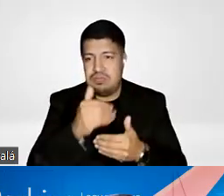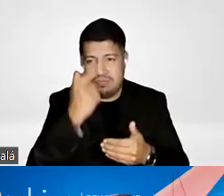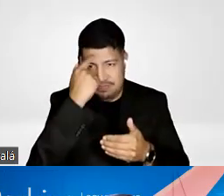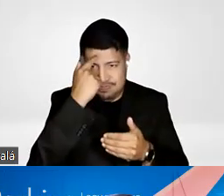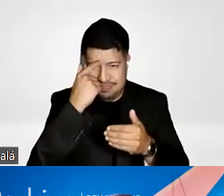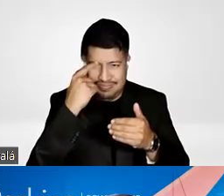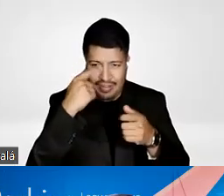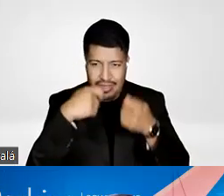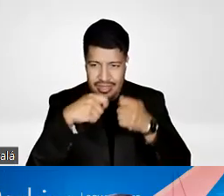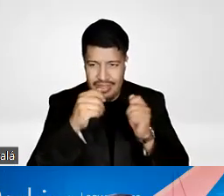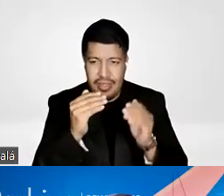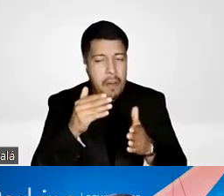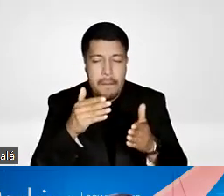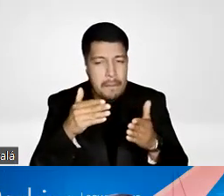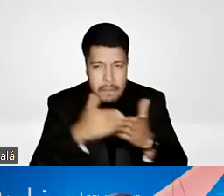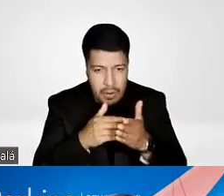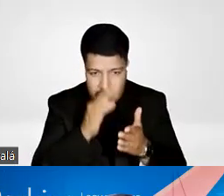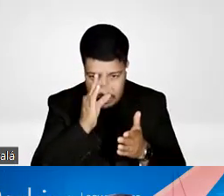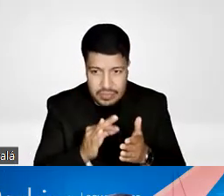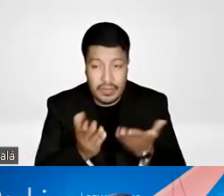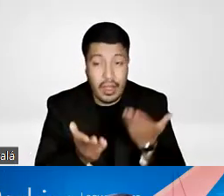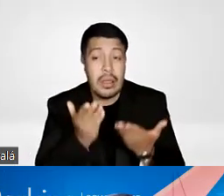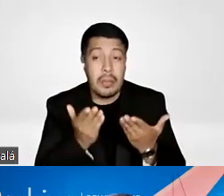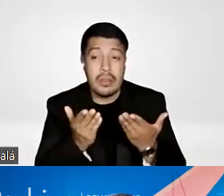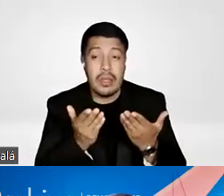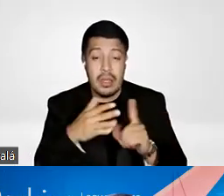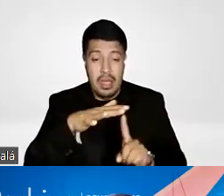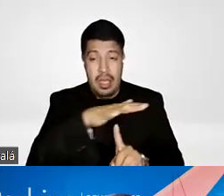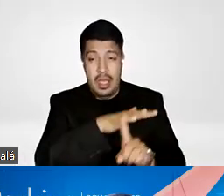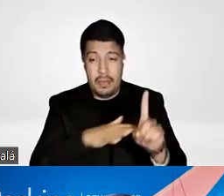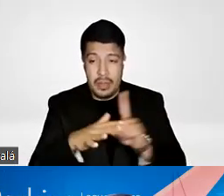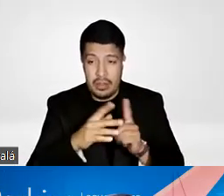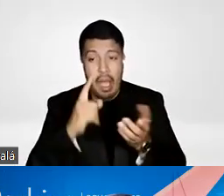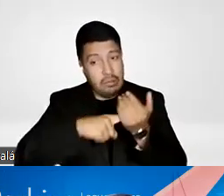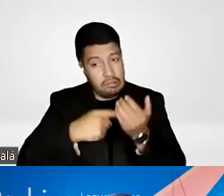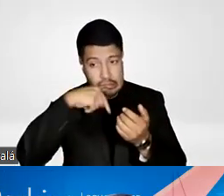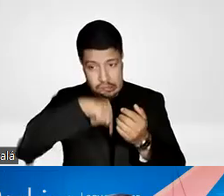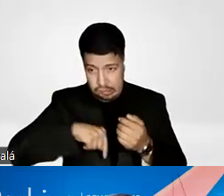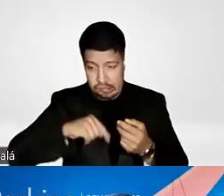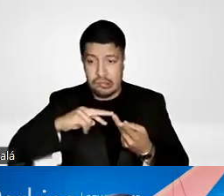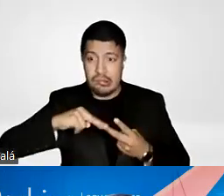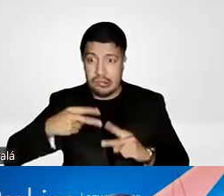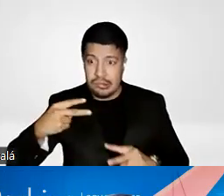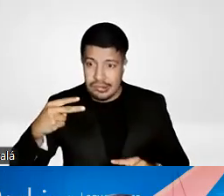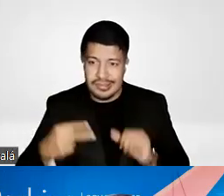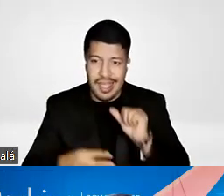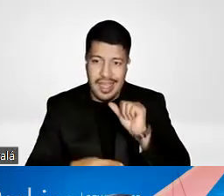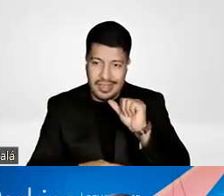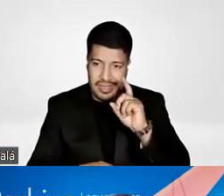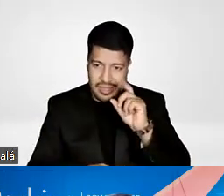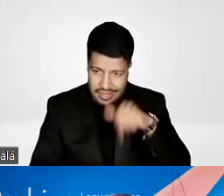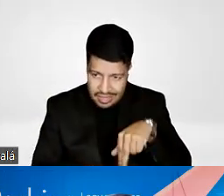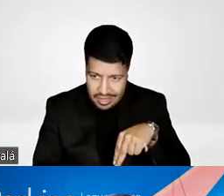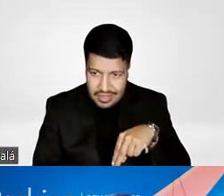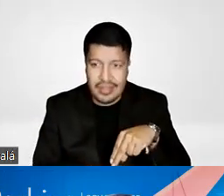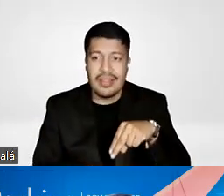la interacción entre genética y ambiente, que si bien nosotros tenemos ese código genético y se activa ese código